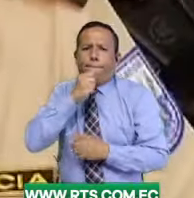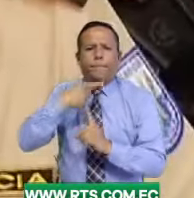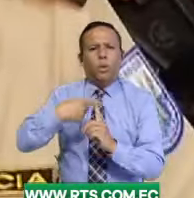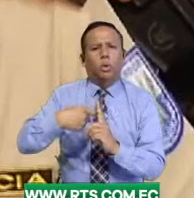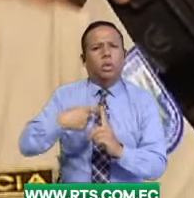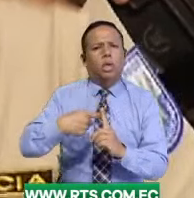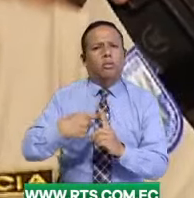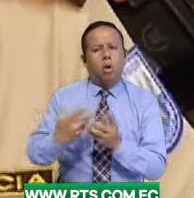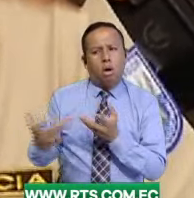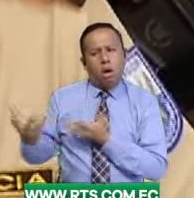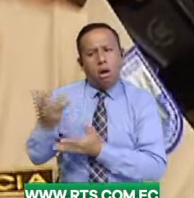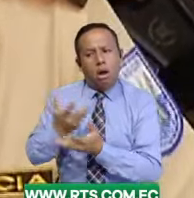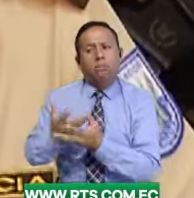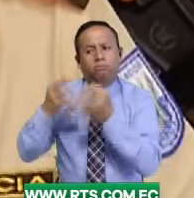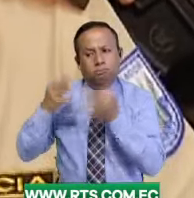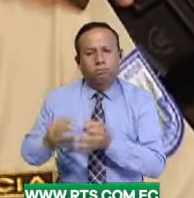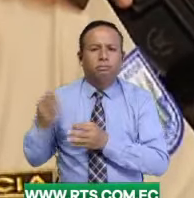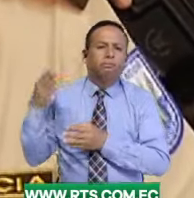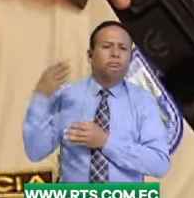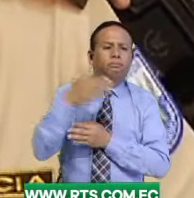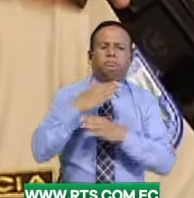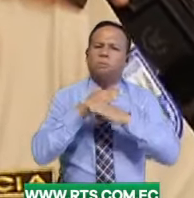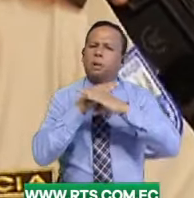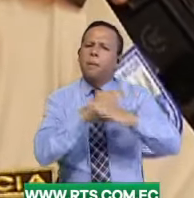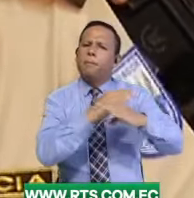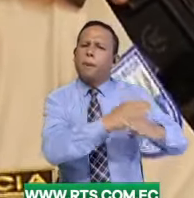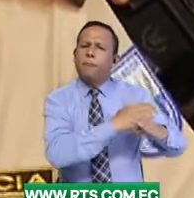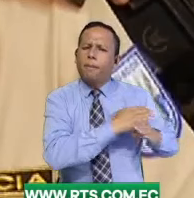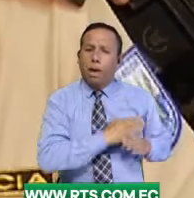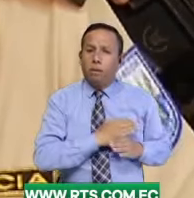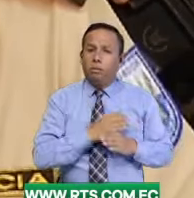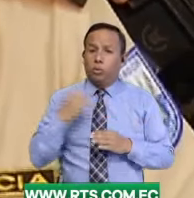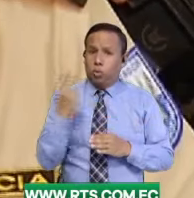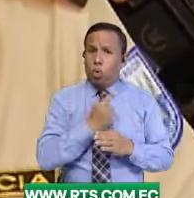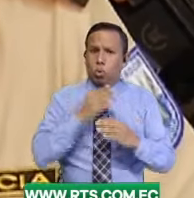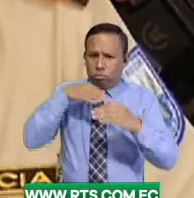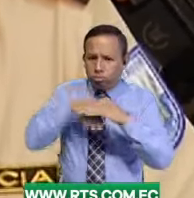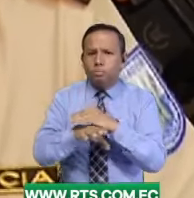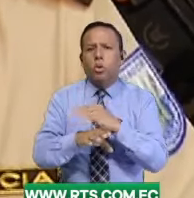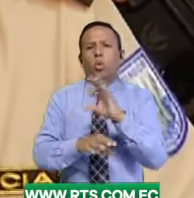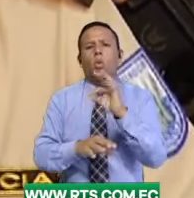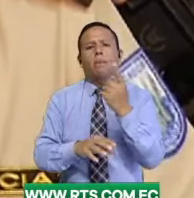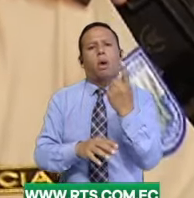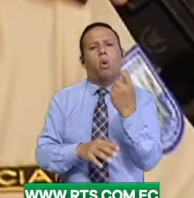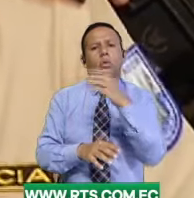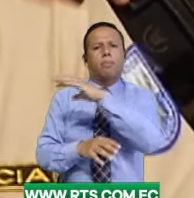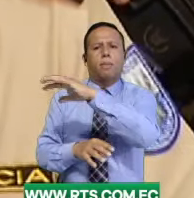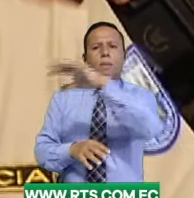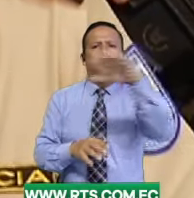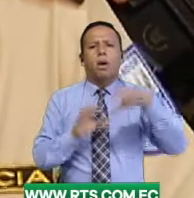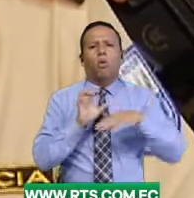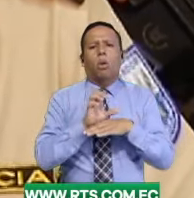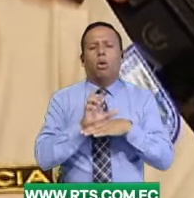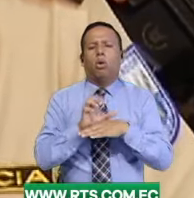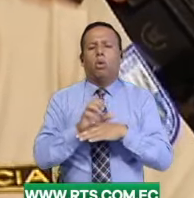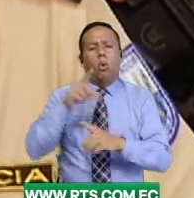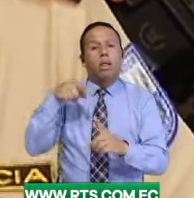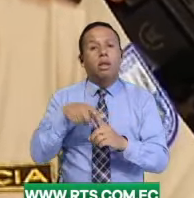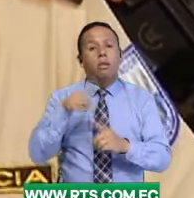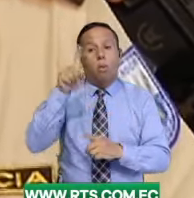las coordinaciones en los diferentes ECU-911 en los cuales nosotros vamos a intervenir con la finalidad de que esté un